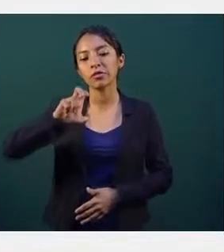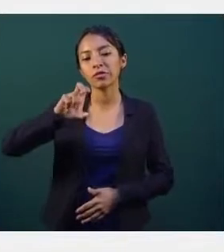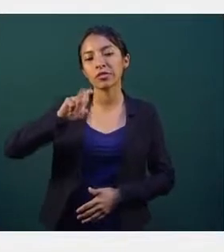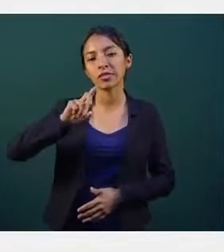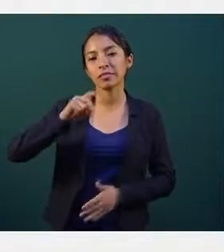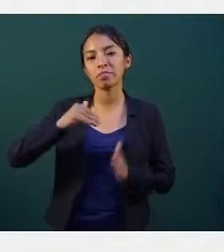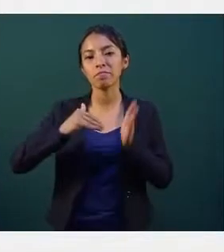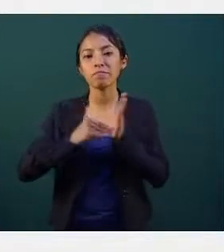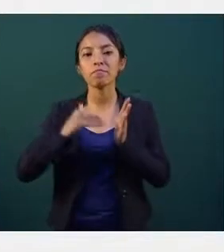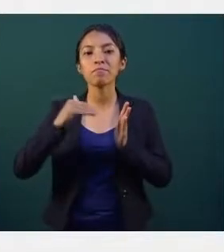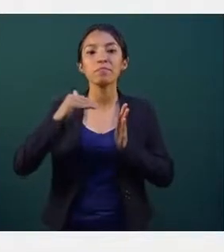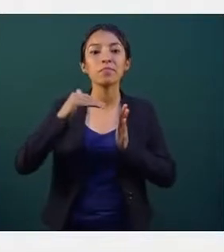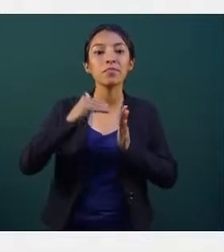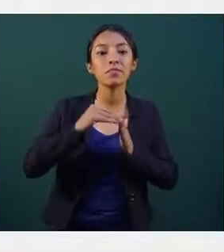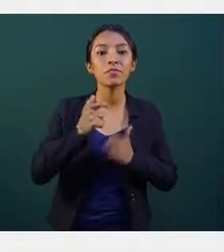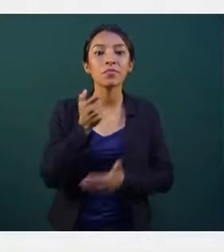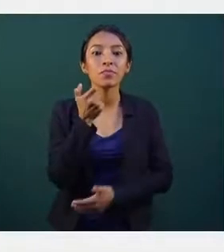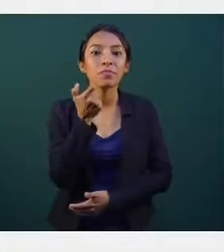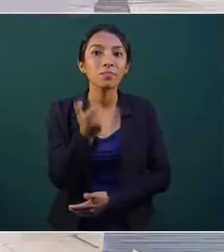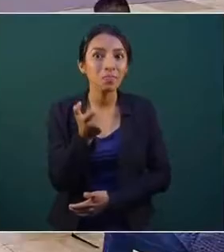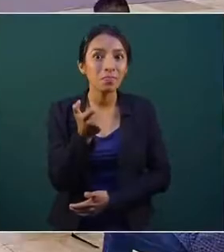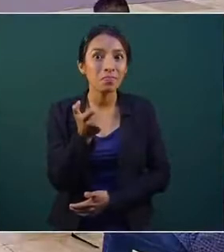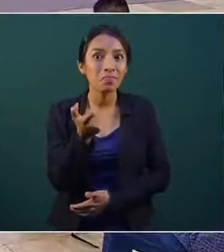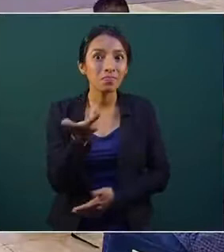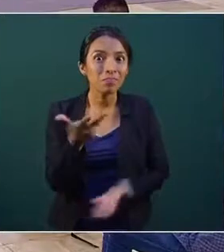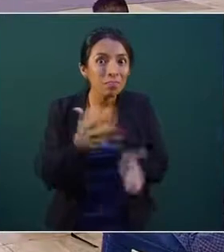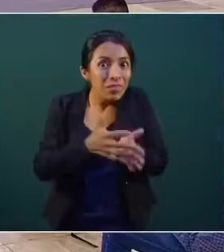157,330 millones de pesos.